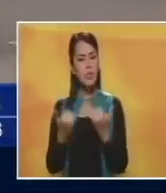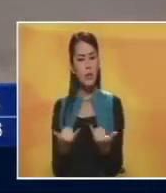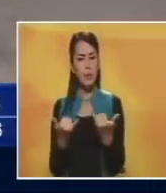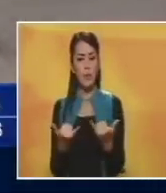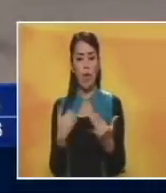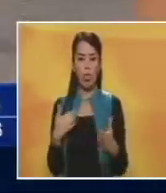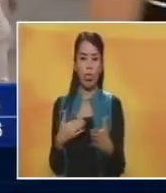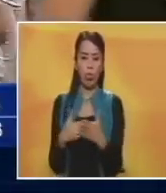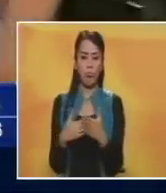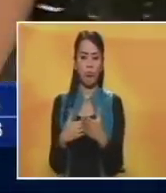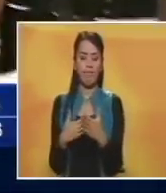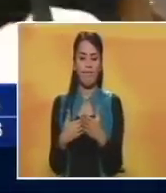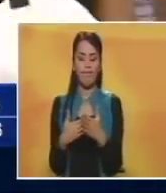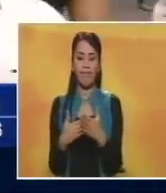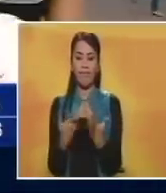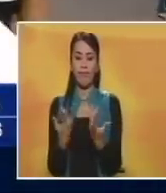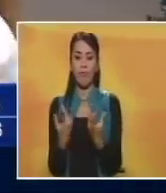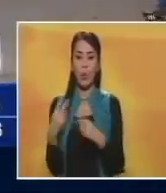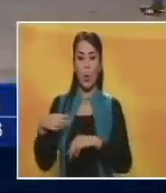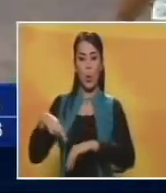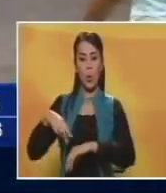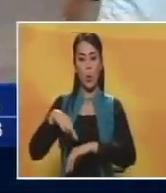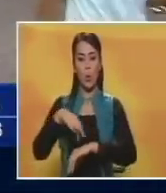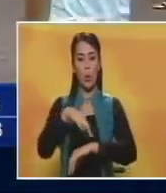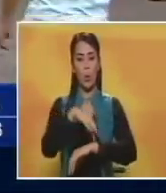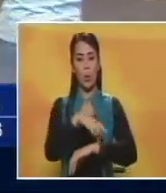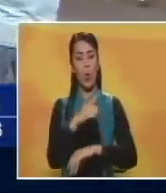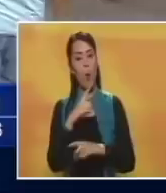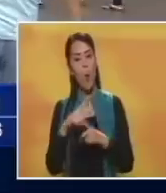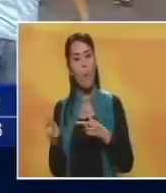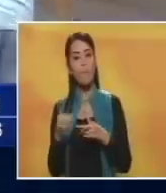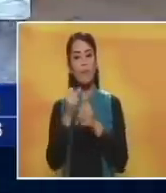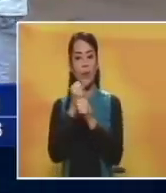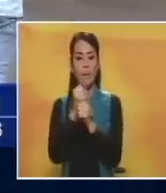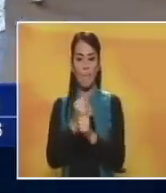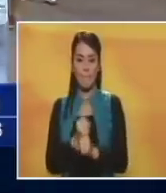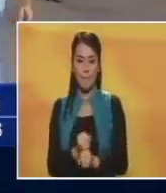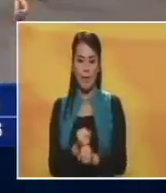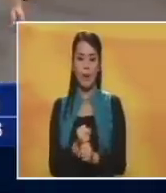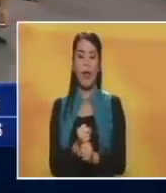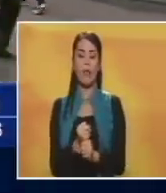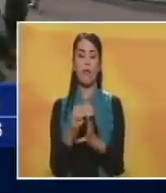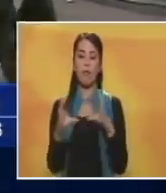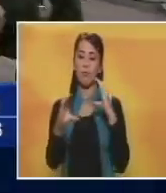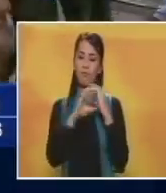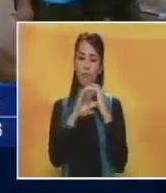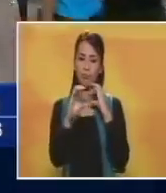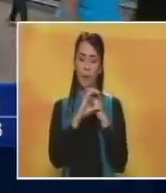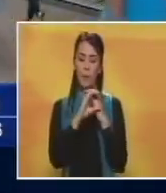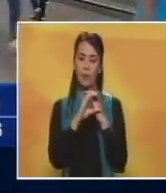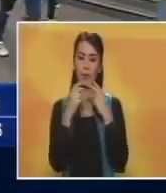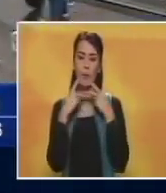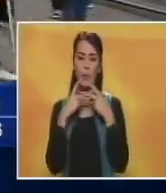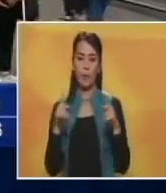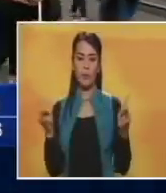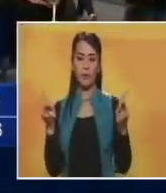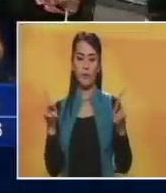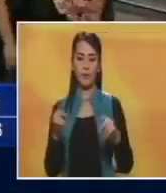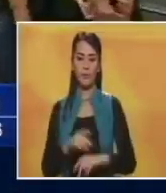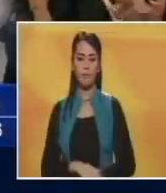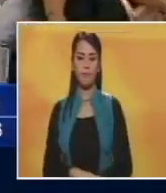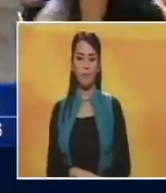optando por llegar a sus destinos caminando y otros esperando otro tipo de transporte público.